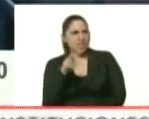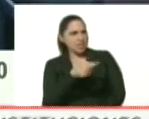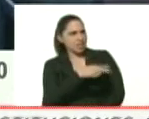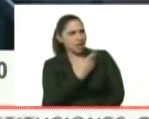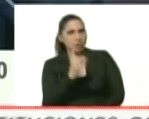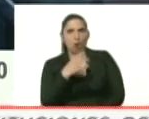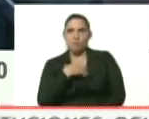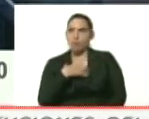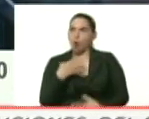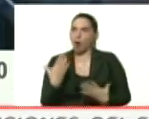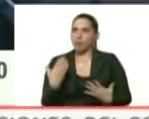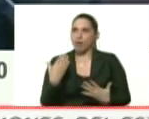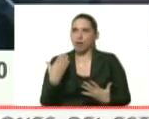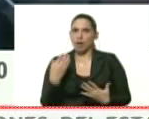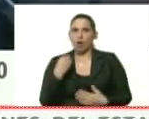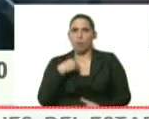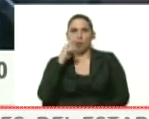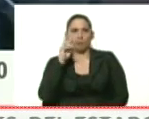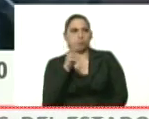puede hacerse loco.